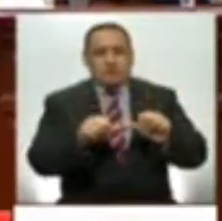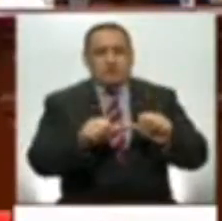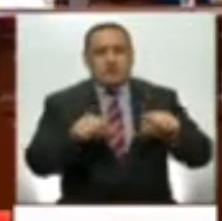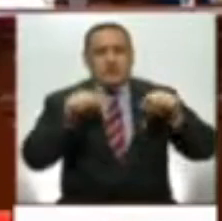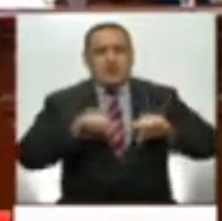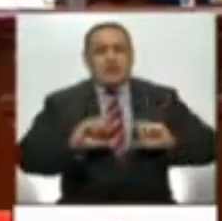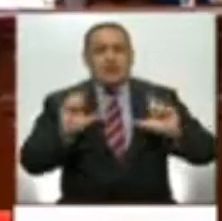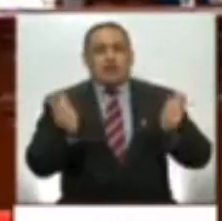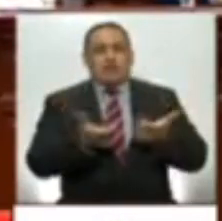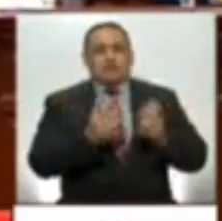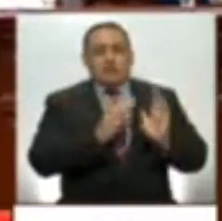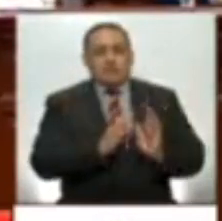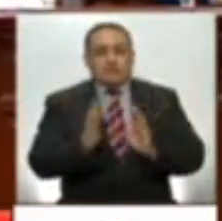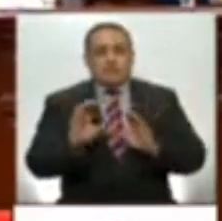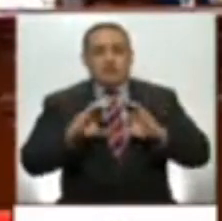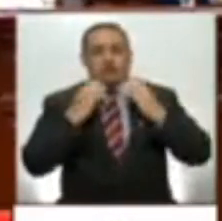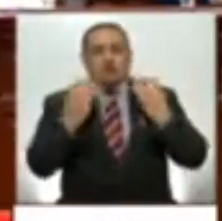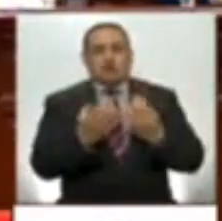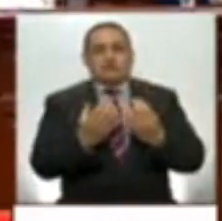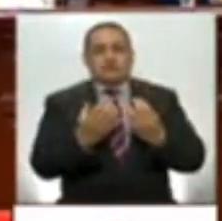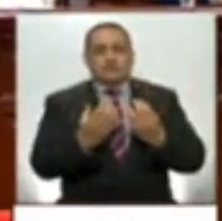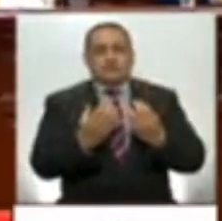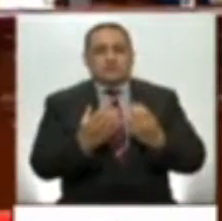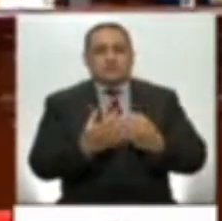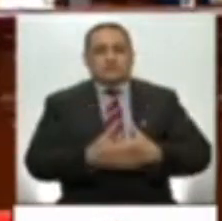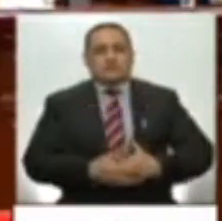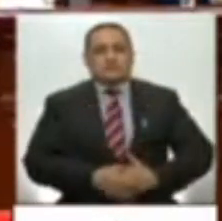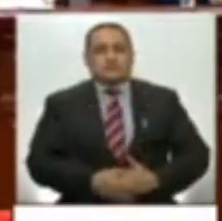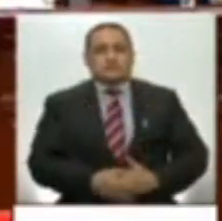a la Junta Preparatoria del Congreso.